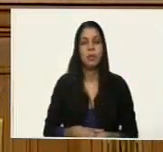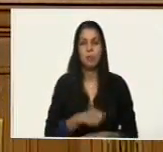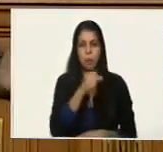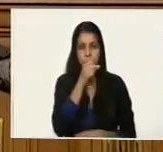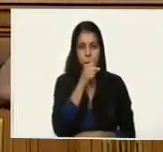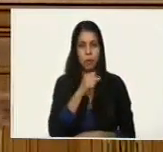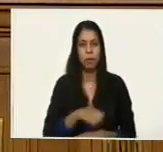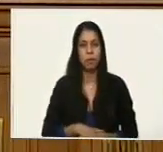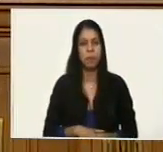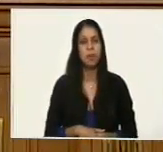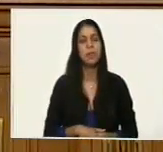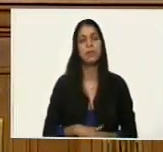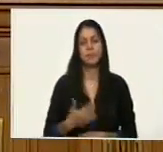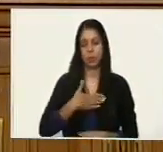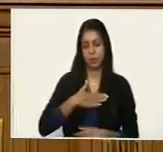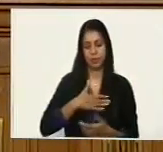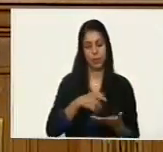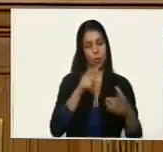de un artículo que yo escribí.